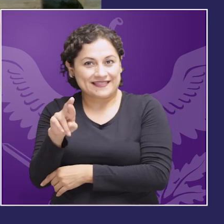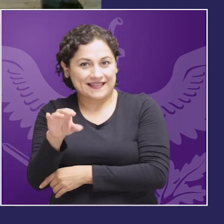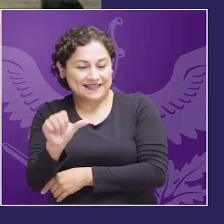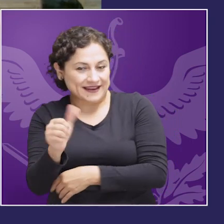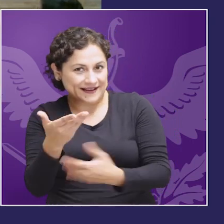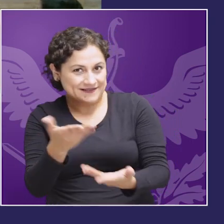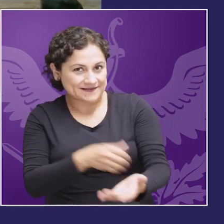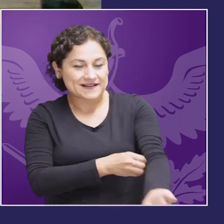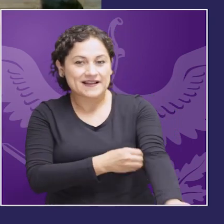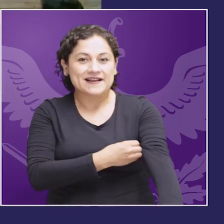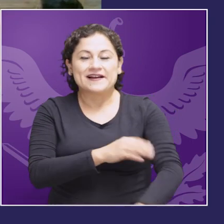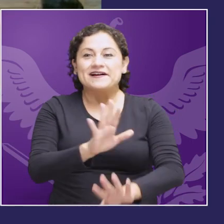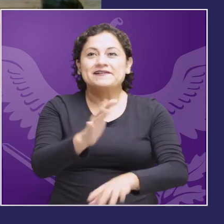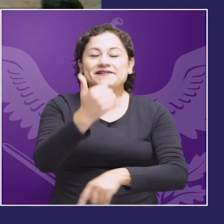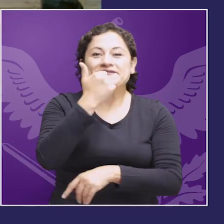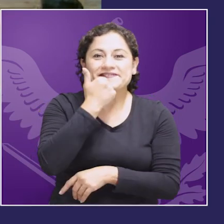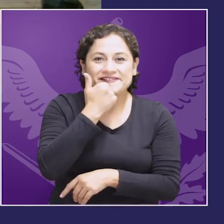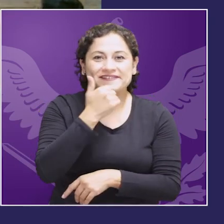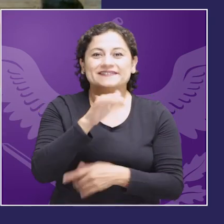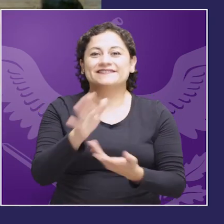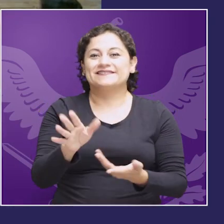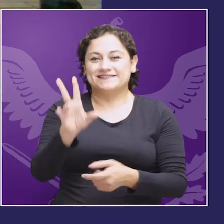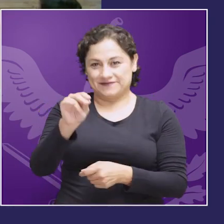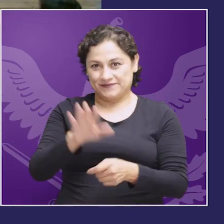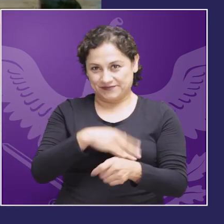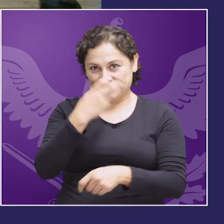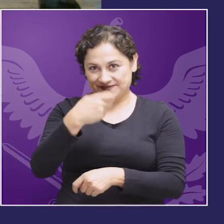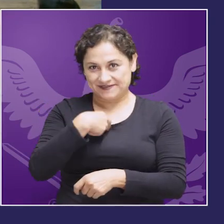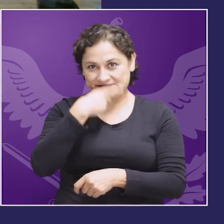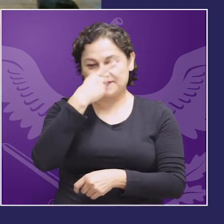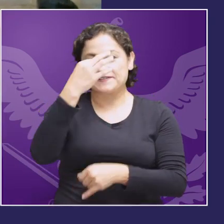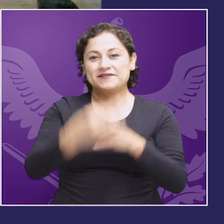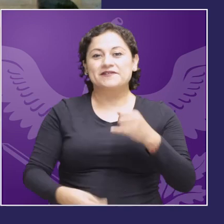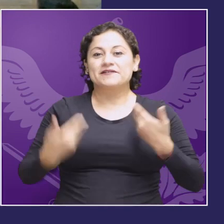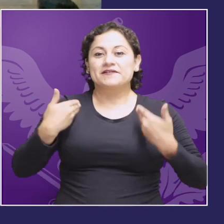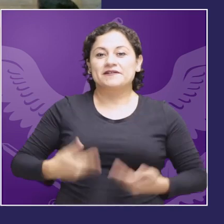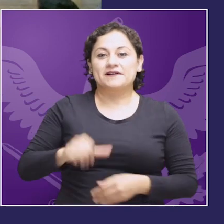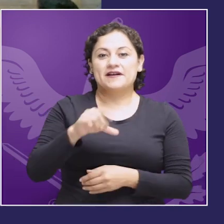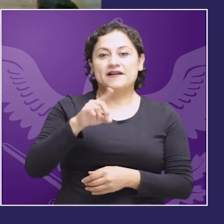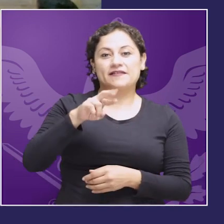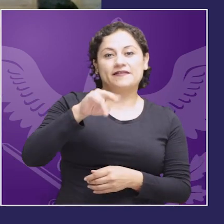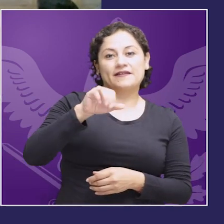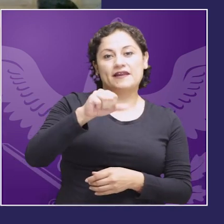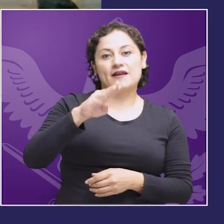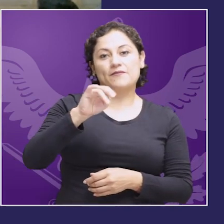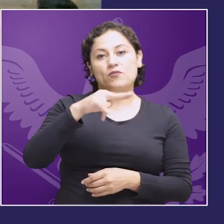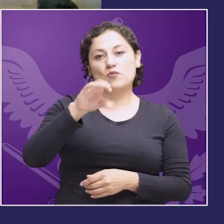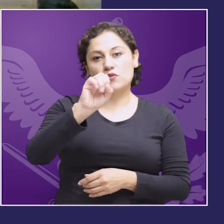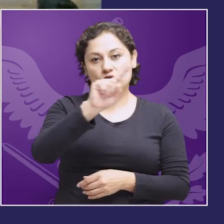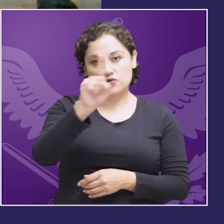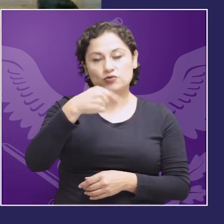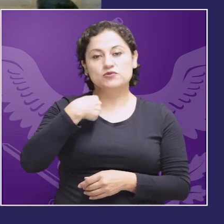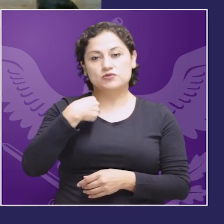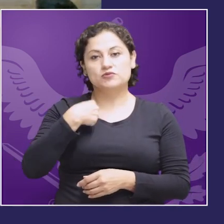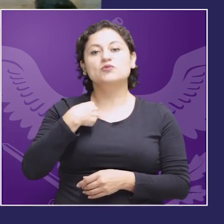un breve currículum. Andrea. Ah, perdón. Por eso digo el orden de los factores porque viene al final.